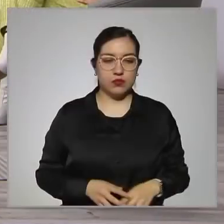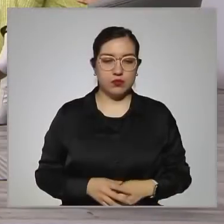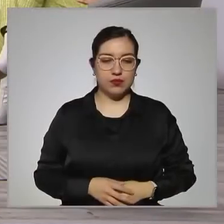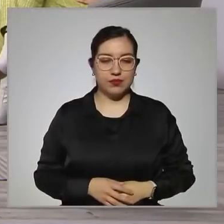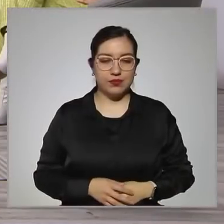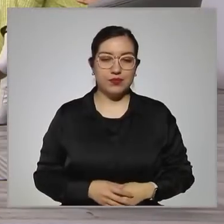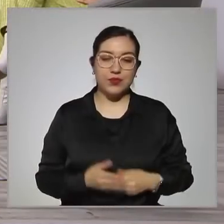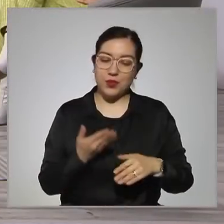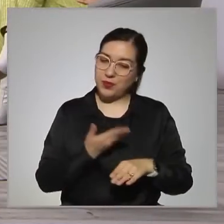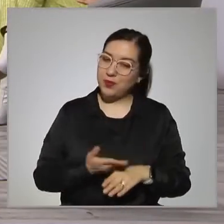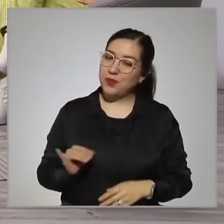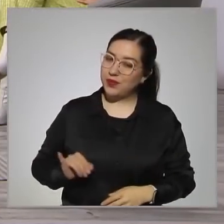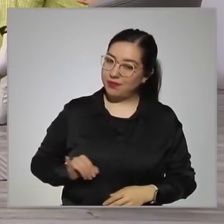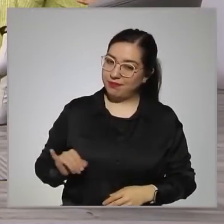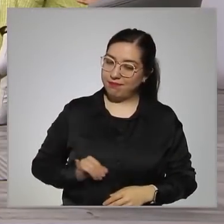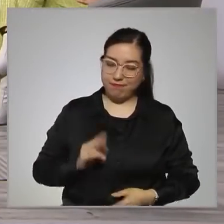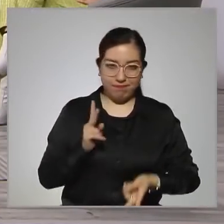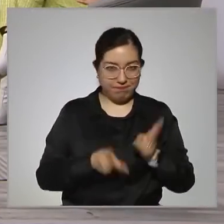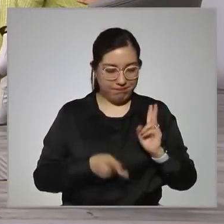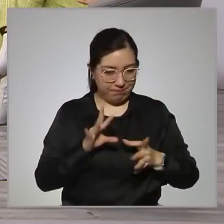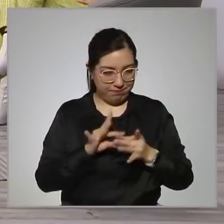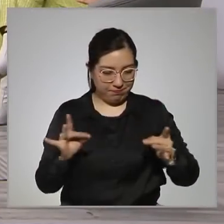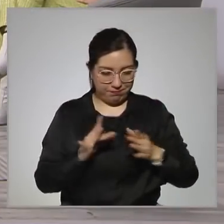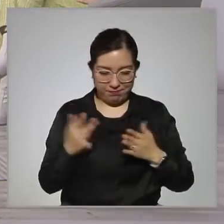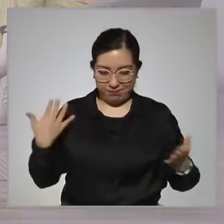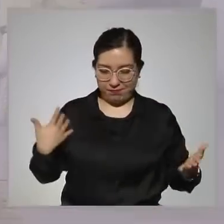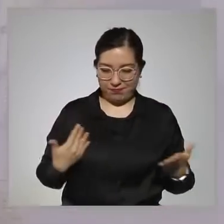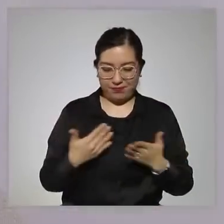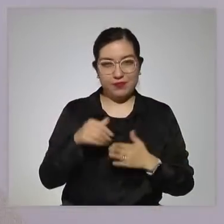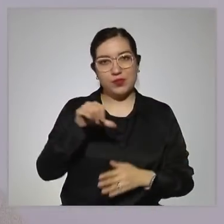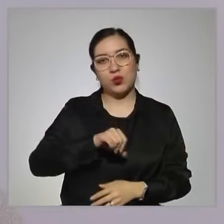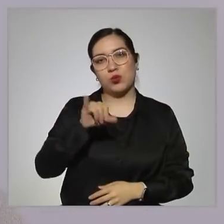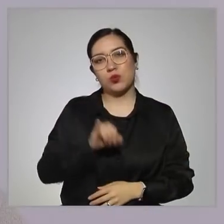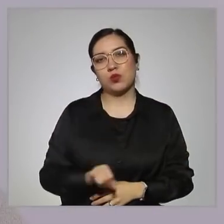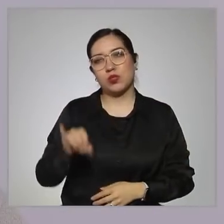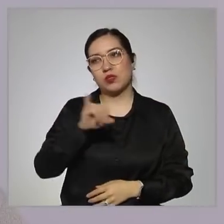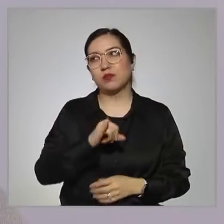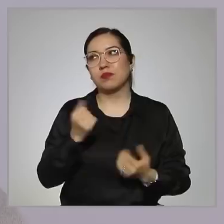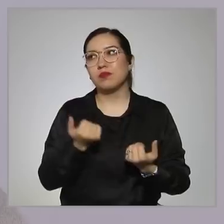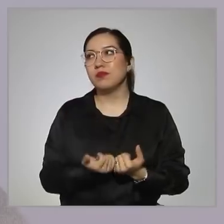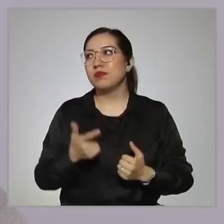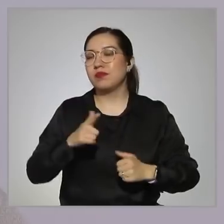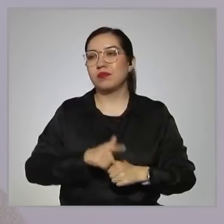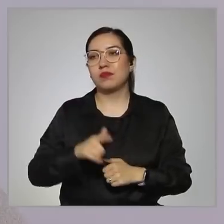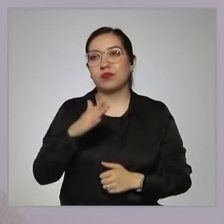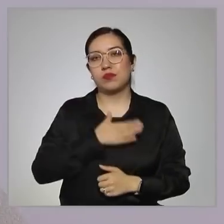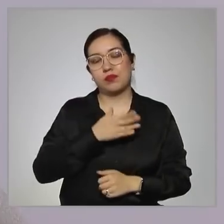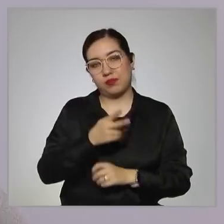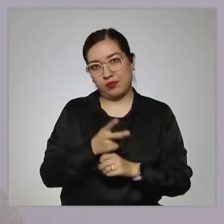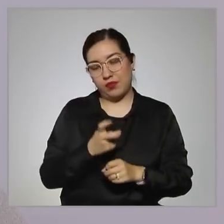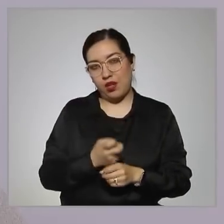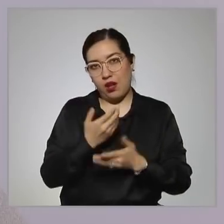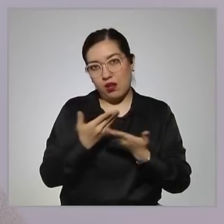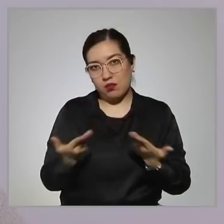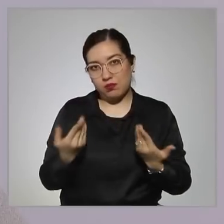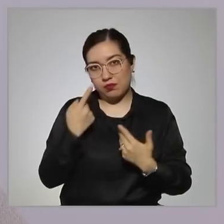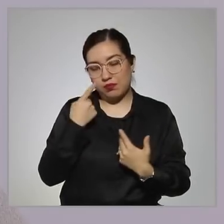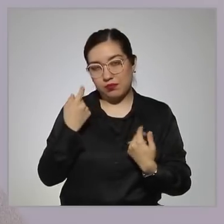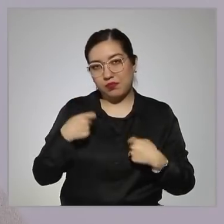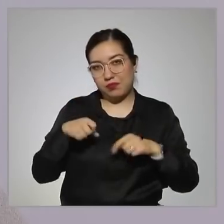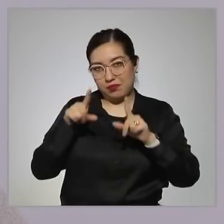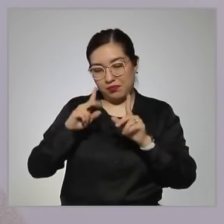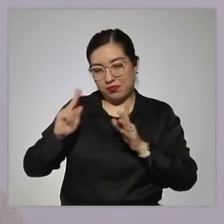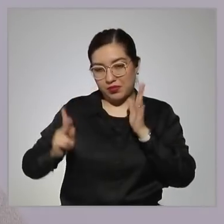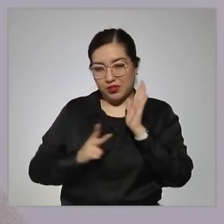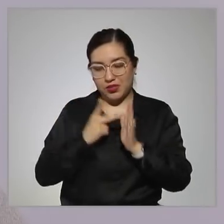Muy interesante parte de lo que hemos conversado en este jueves de sociedad. Y bueno, los invito ahora a que escuchemos